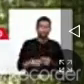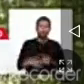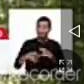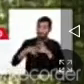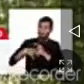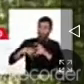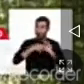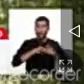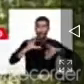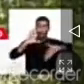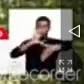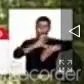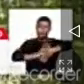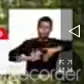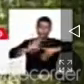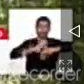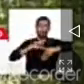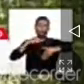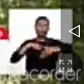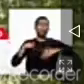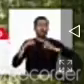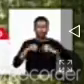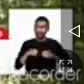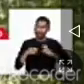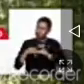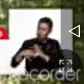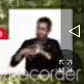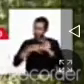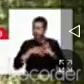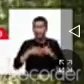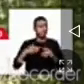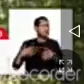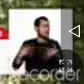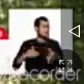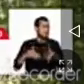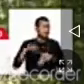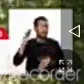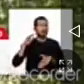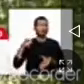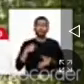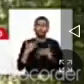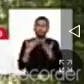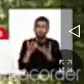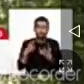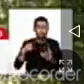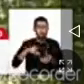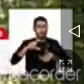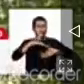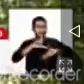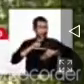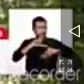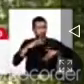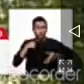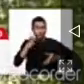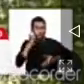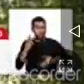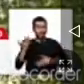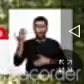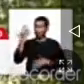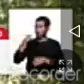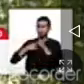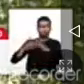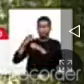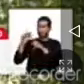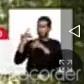del Pacífico ha sido la propuesta de integración más ambiciosa que los latinoamericanos hayamos visto en décadas.